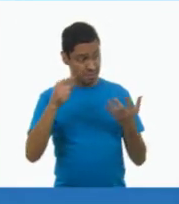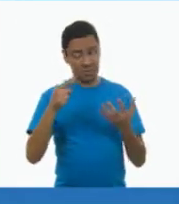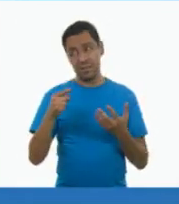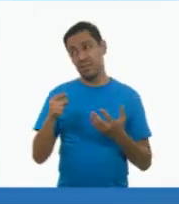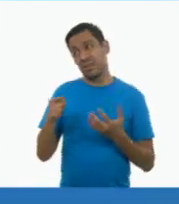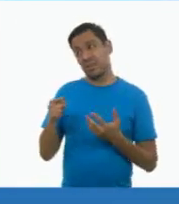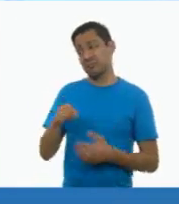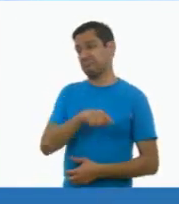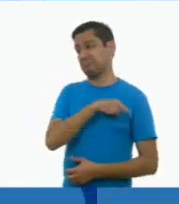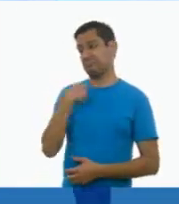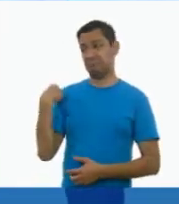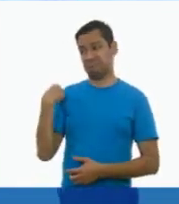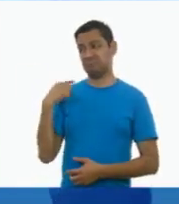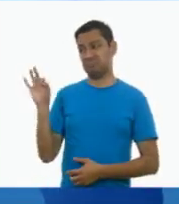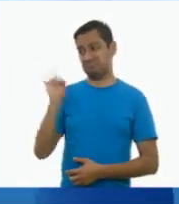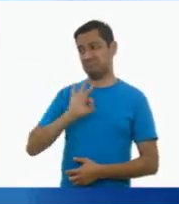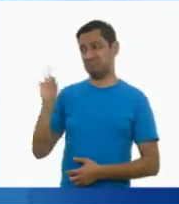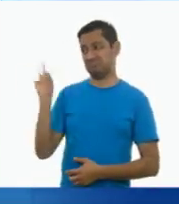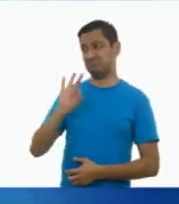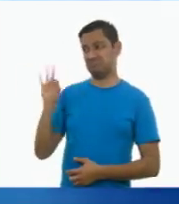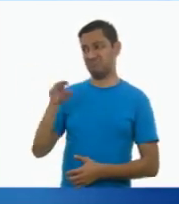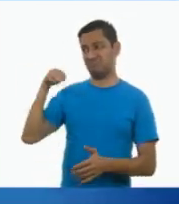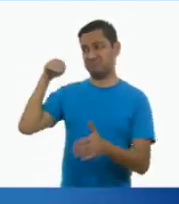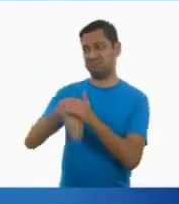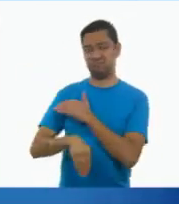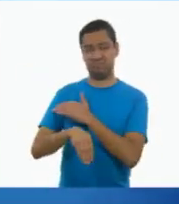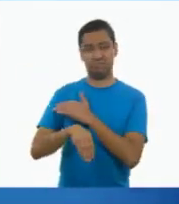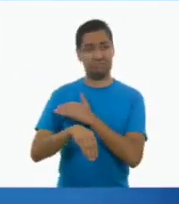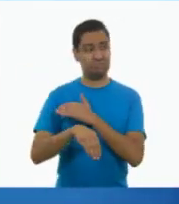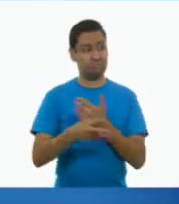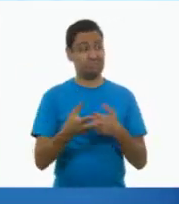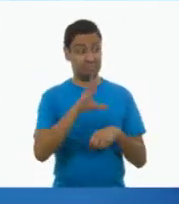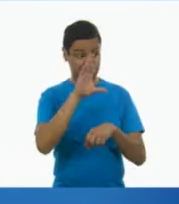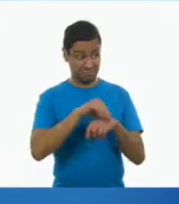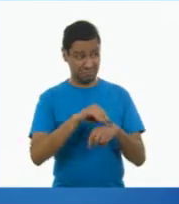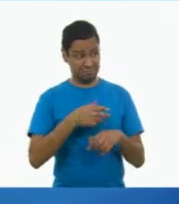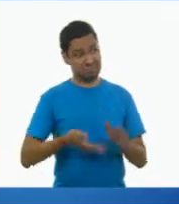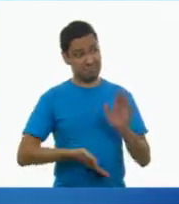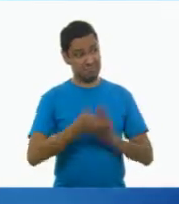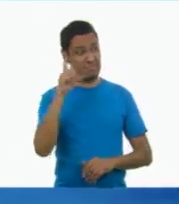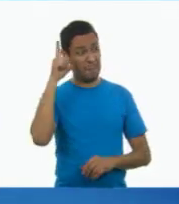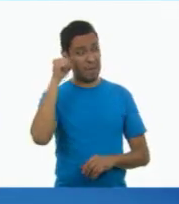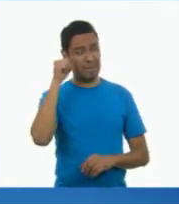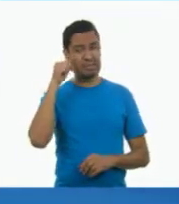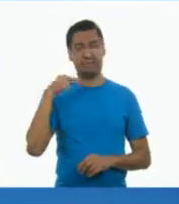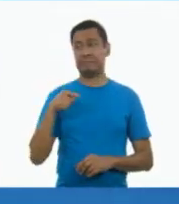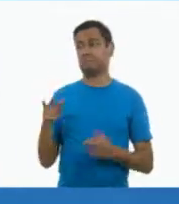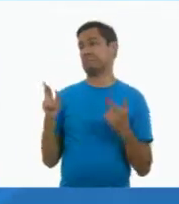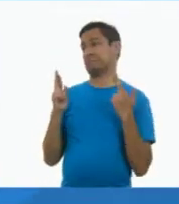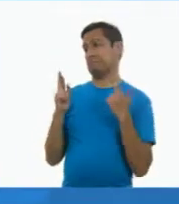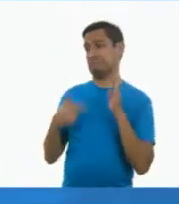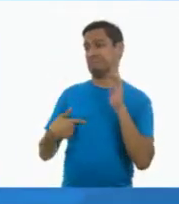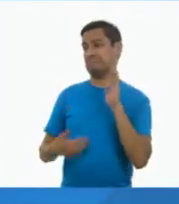Chance y trueno. ¿Y con una tronada te van a dejar ir? Pongan changuitos para que pase.